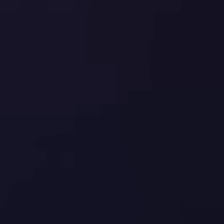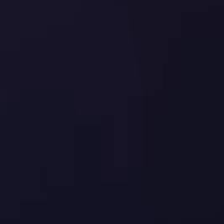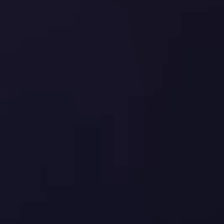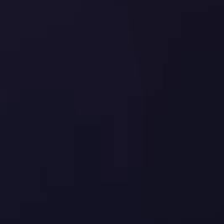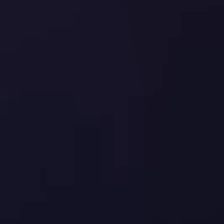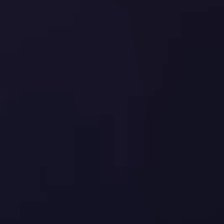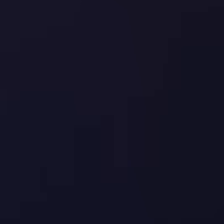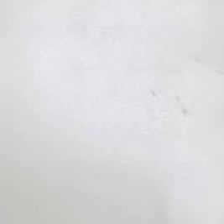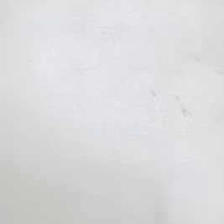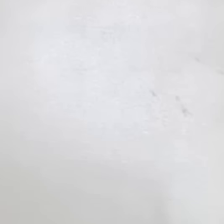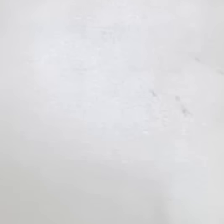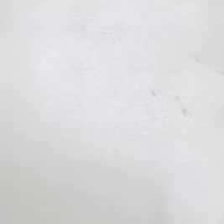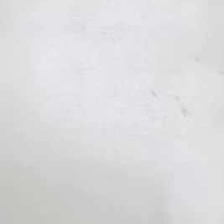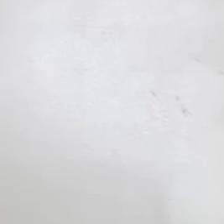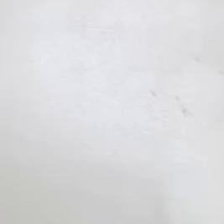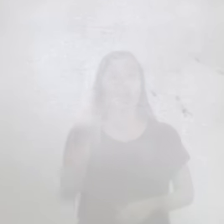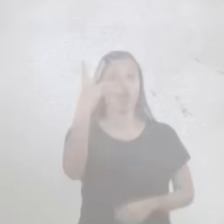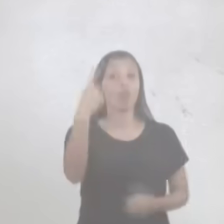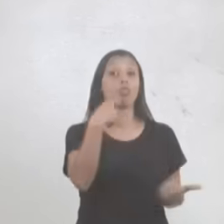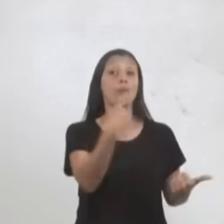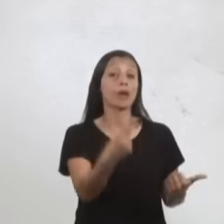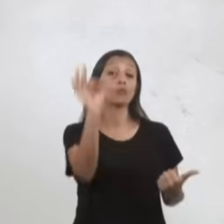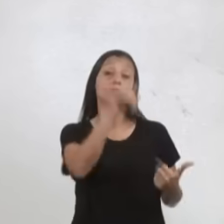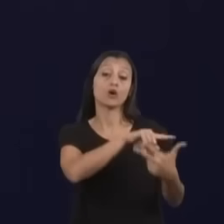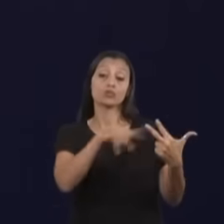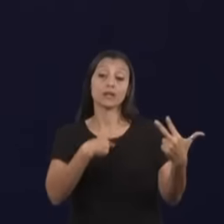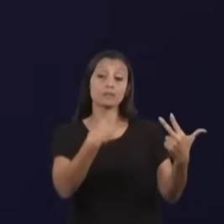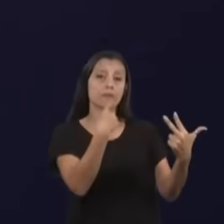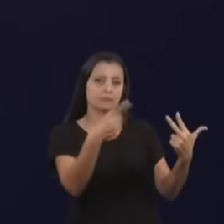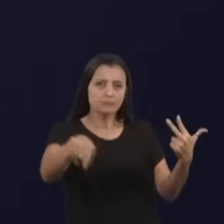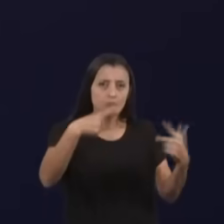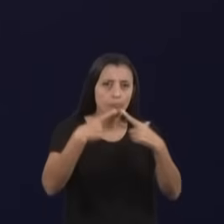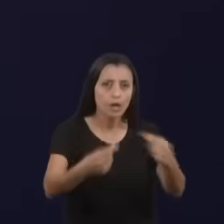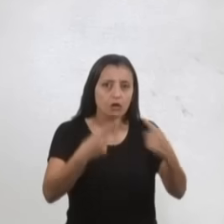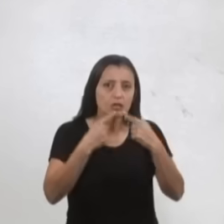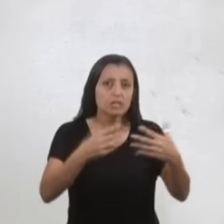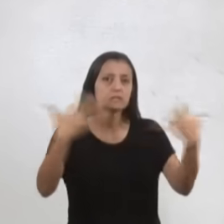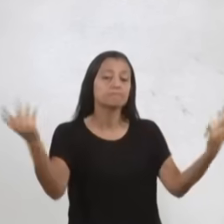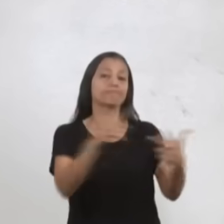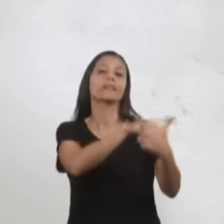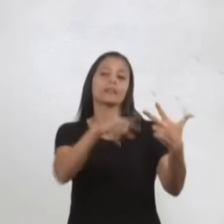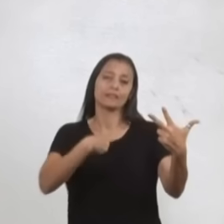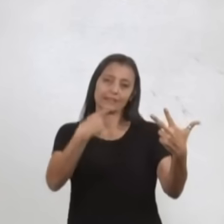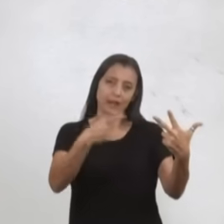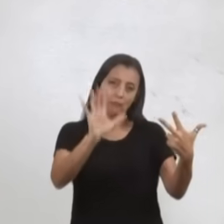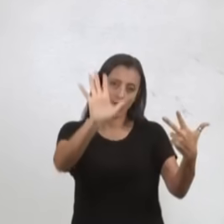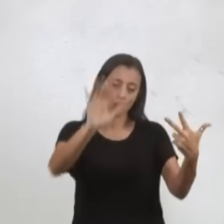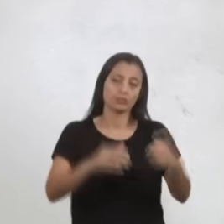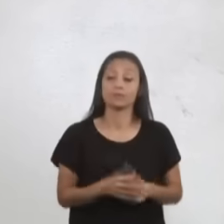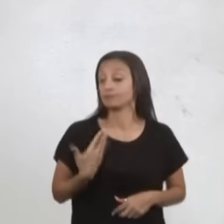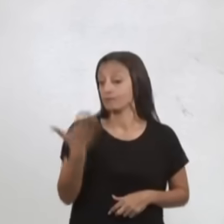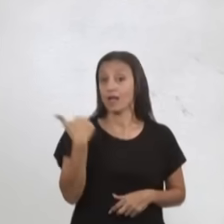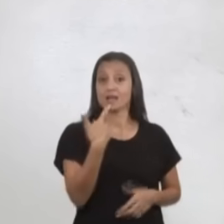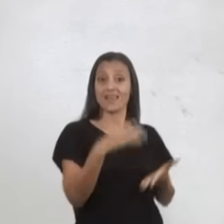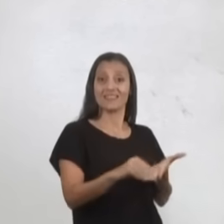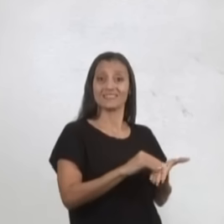Bueno. Dos preguntas, tengo tres. Se quejan de todo, en definitiva. Bueno, tres preguntas. Ayer el